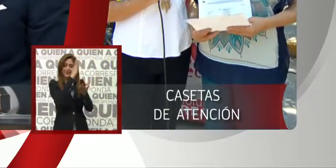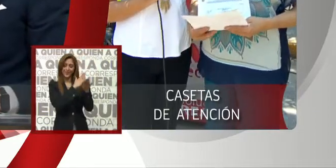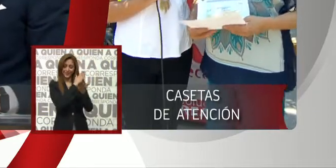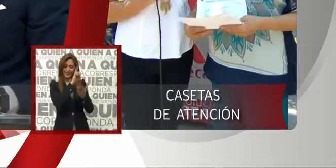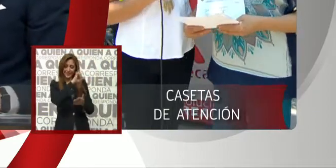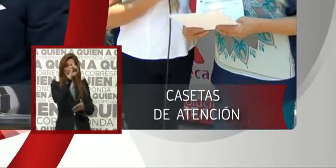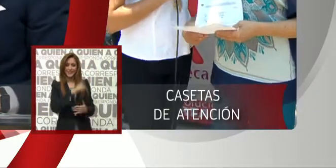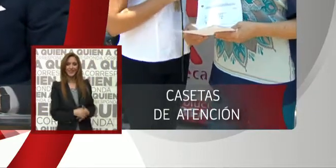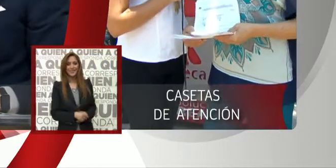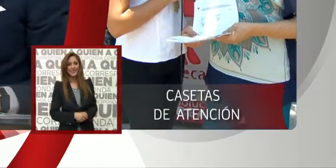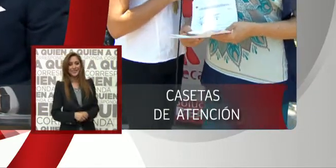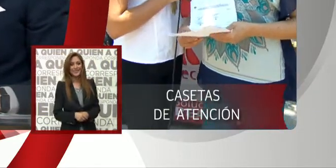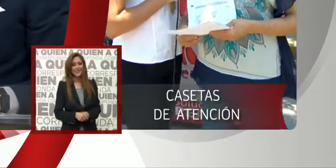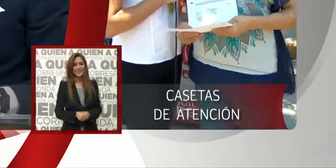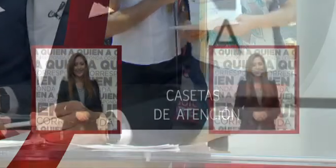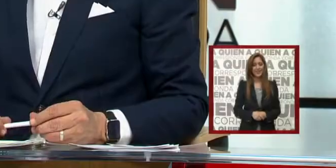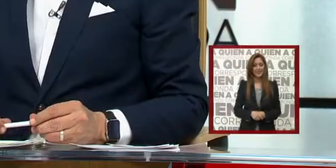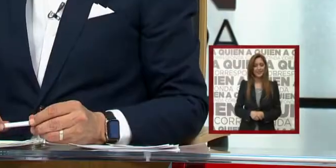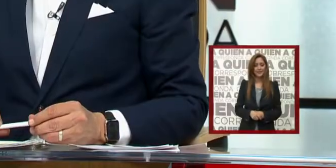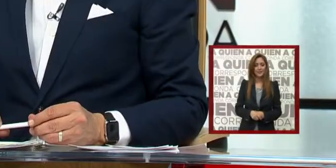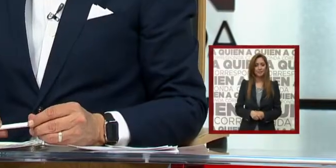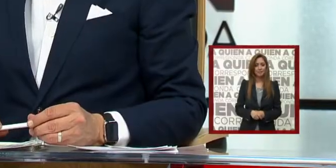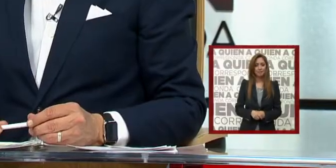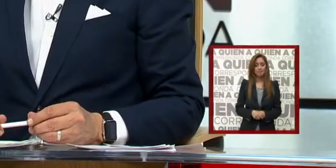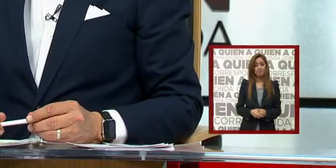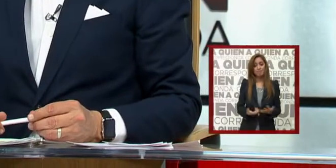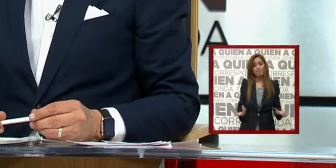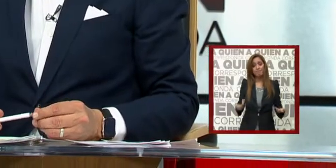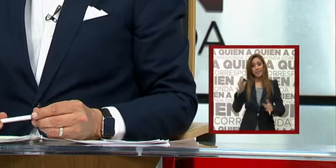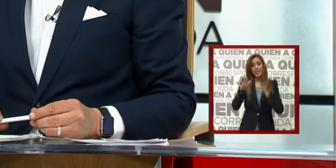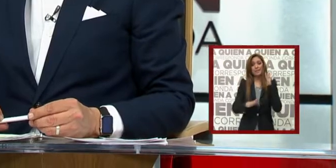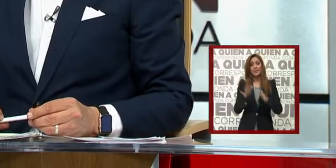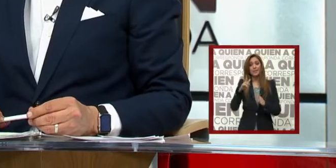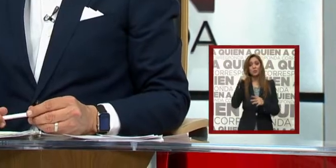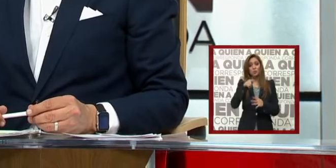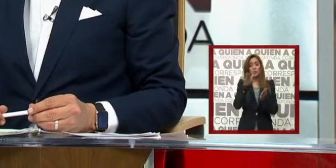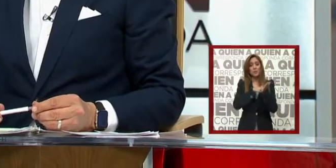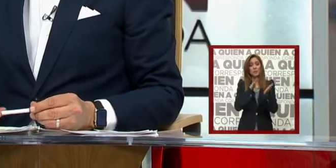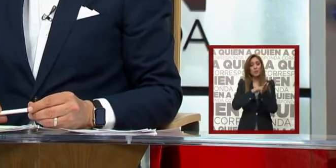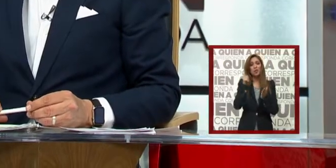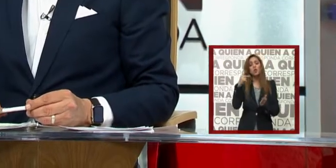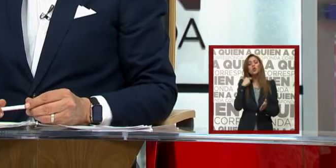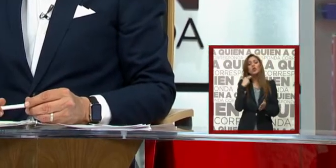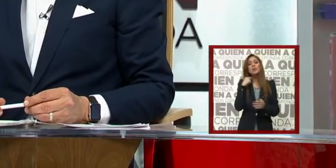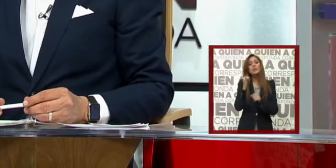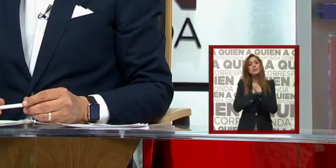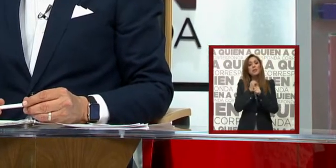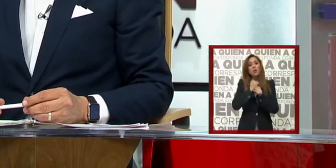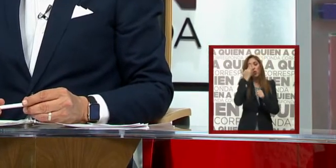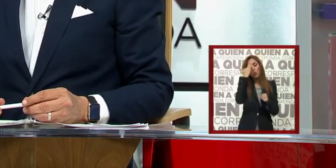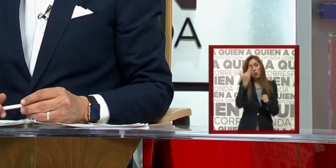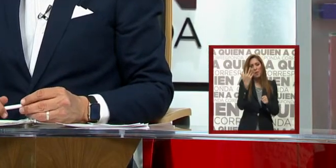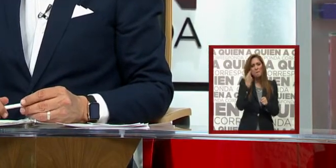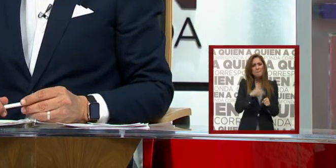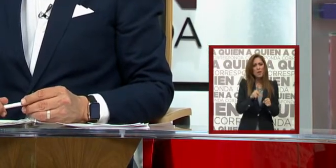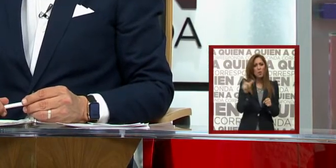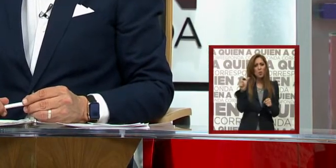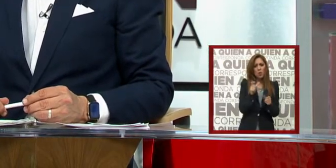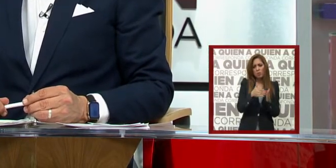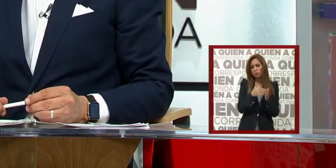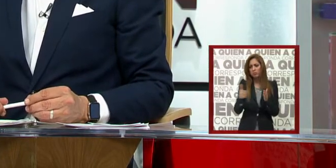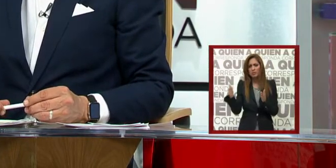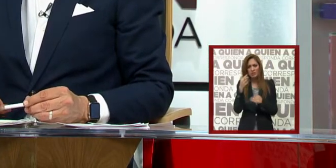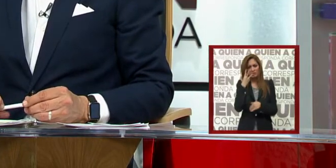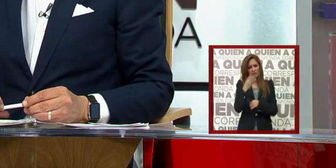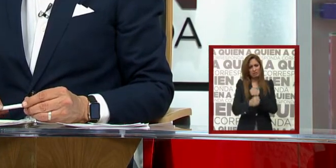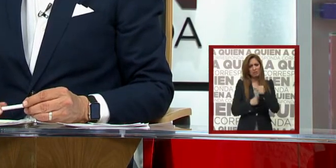gracias. Ay, ay, ay. A veces llega a tardar un trámite en notaría por investigaciones y demás, pero cuando pasan